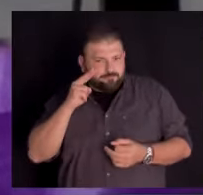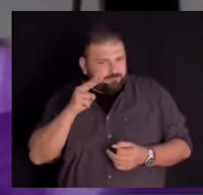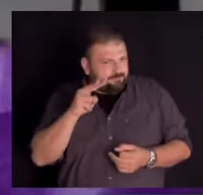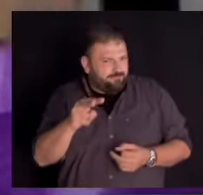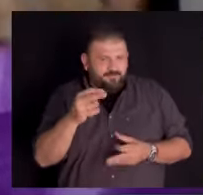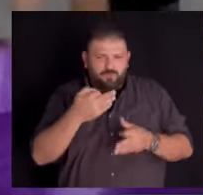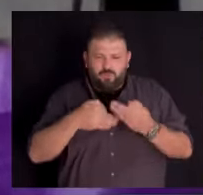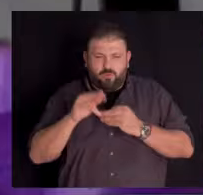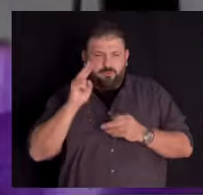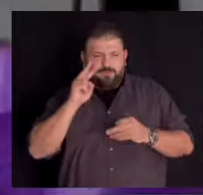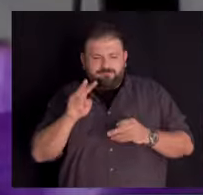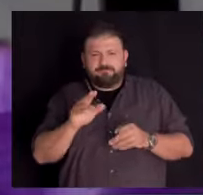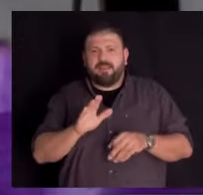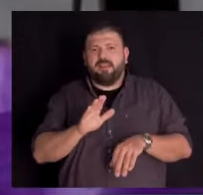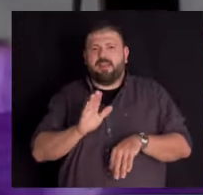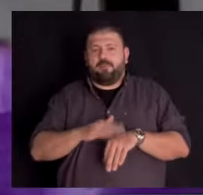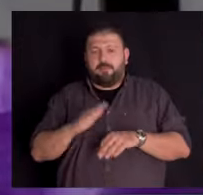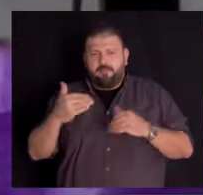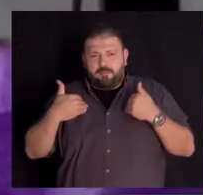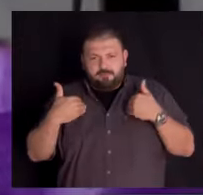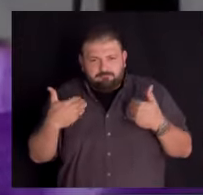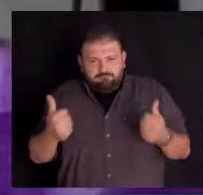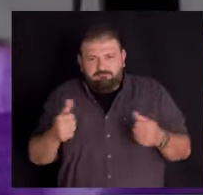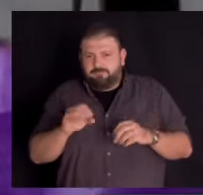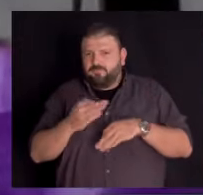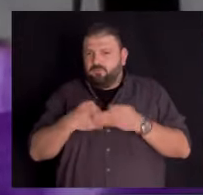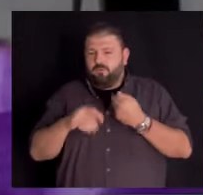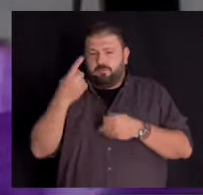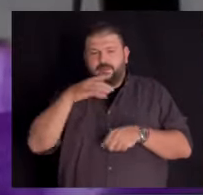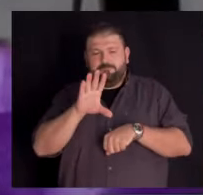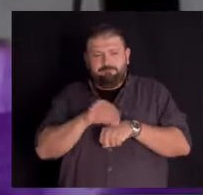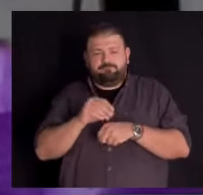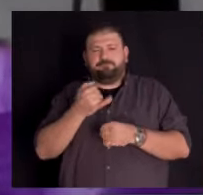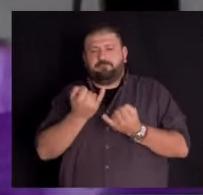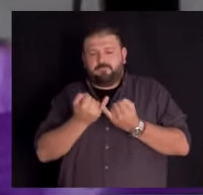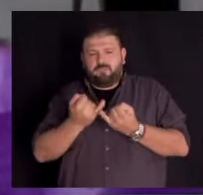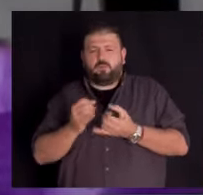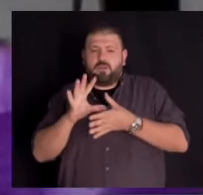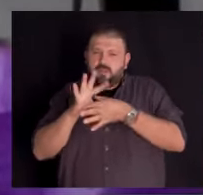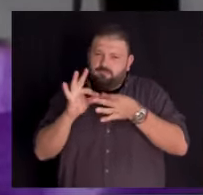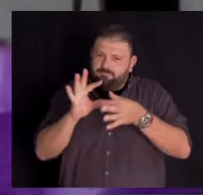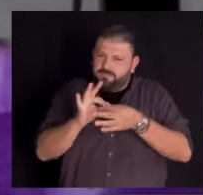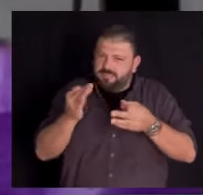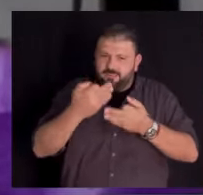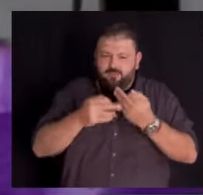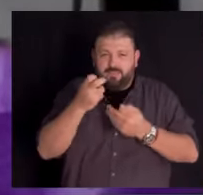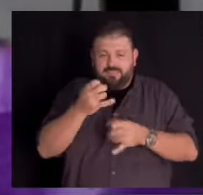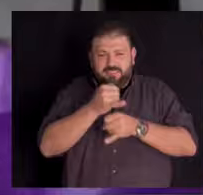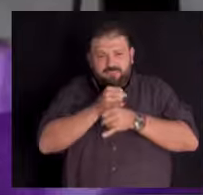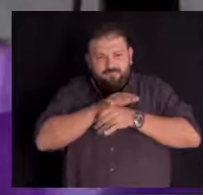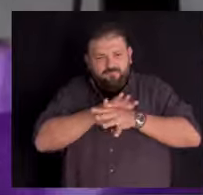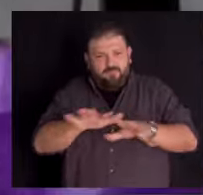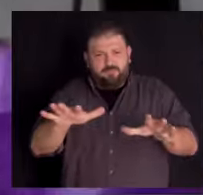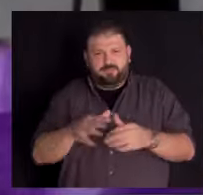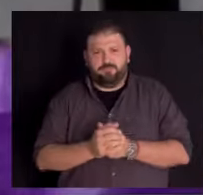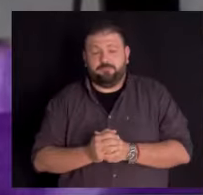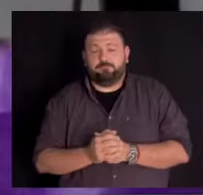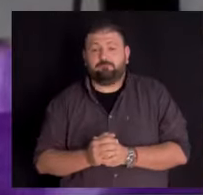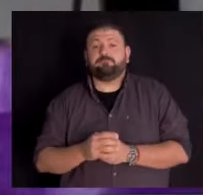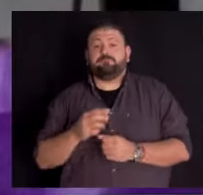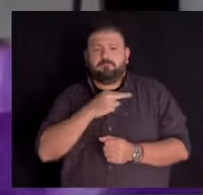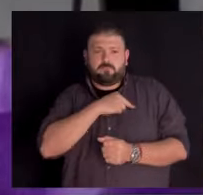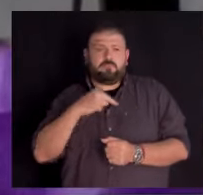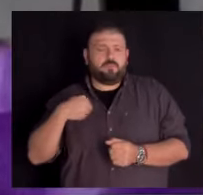verdad con toda la amplitud que nos permita entonces poderte transmitir toda esta información y entonces